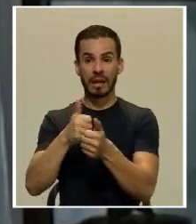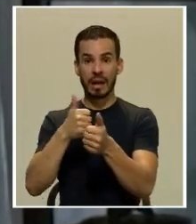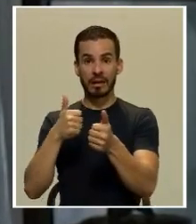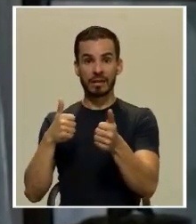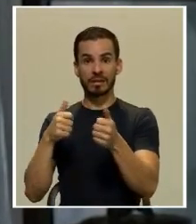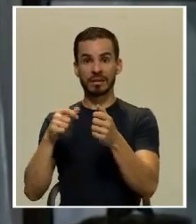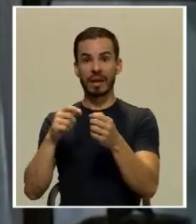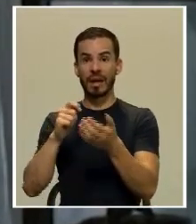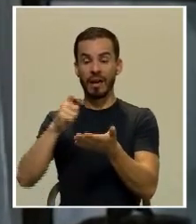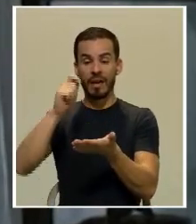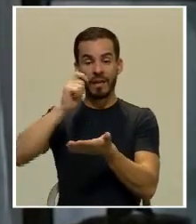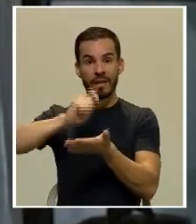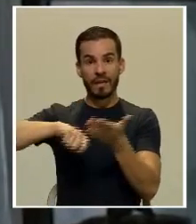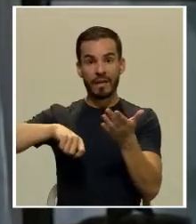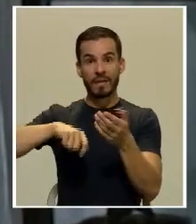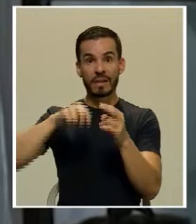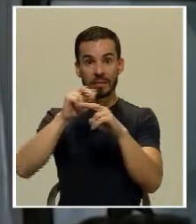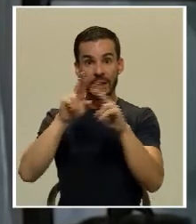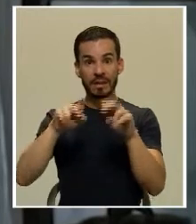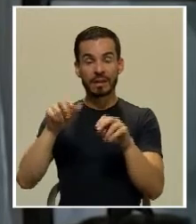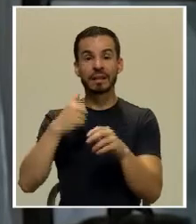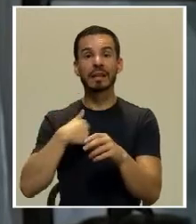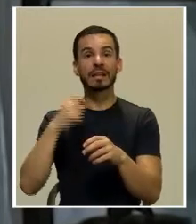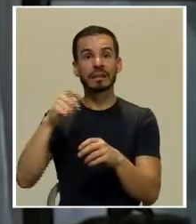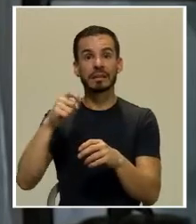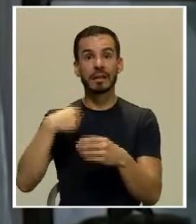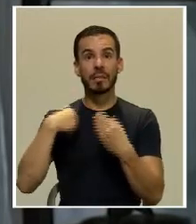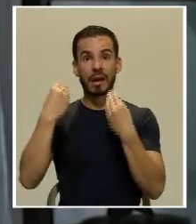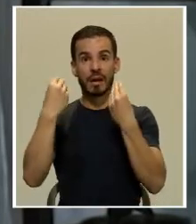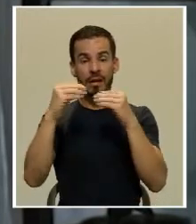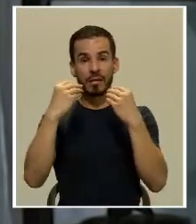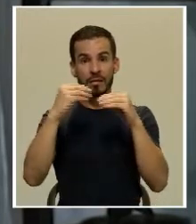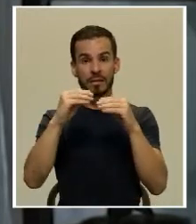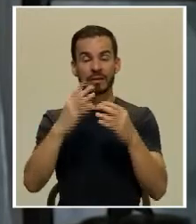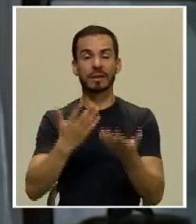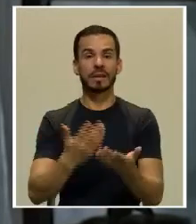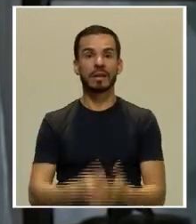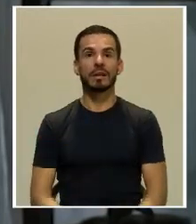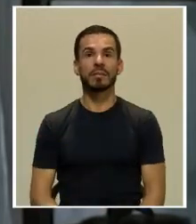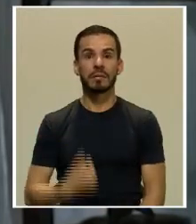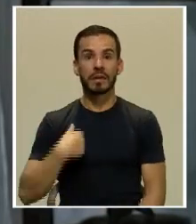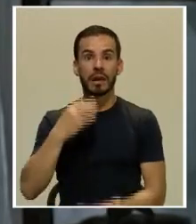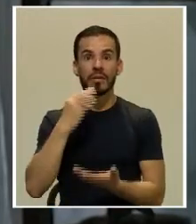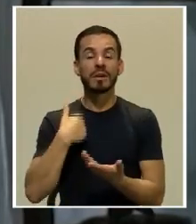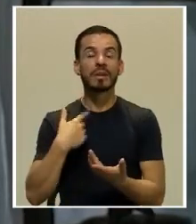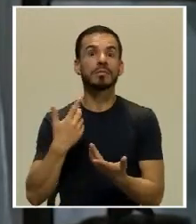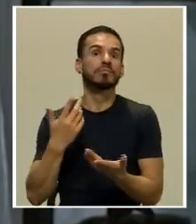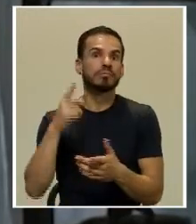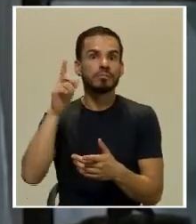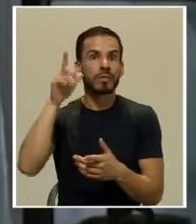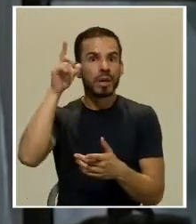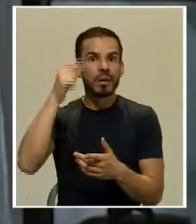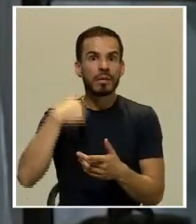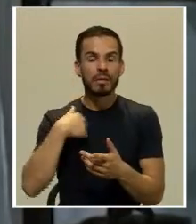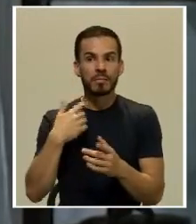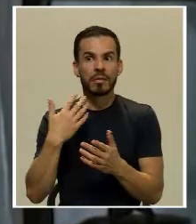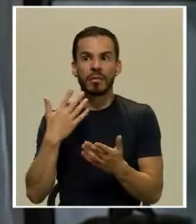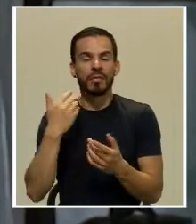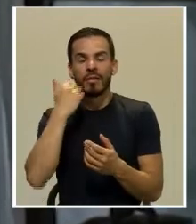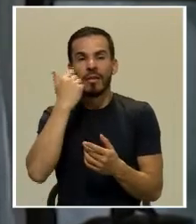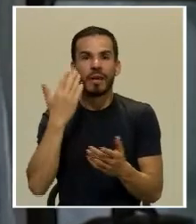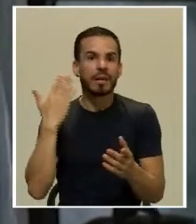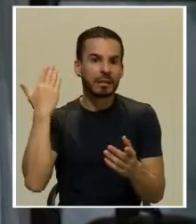la firma digital, que era lo que necesitaba para vender mi café, ¿verdad? Y entonces, pues obviamente me agarraron muy